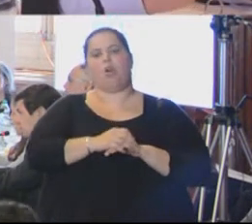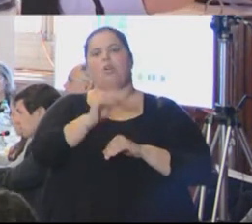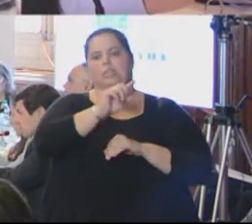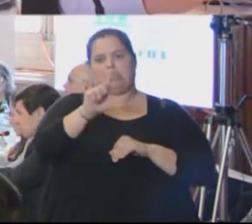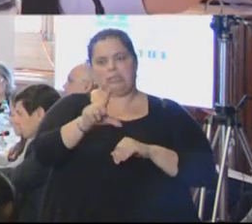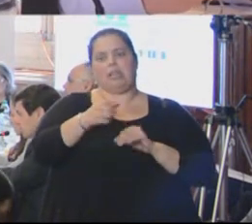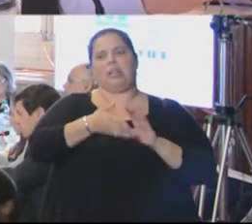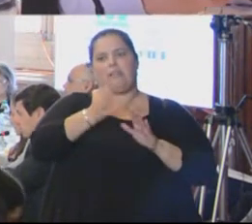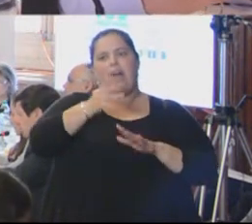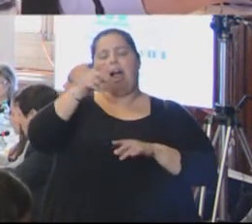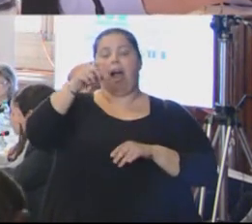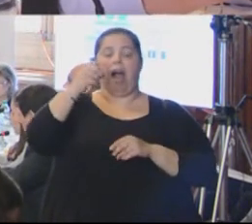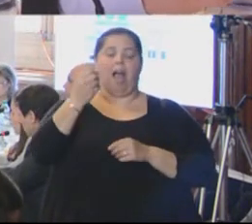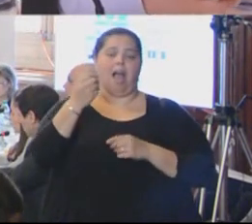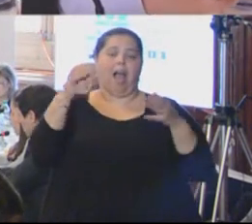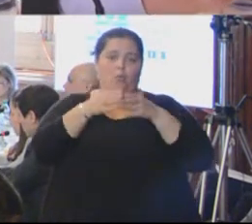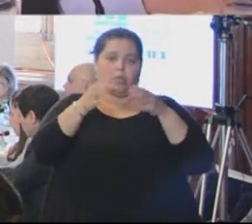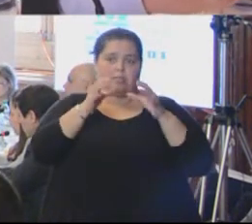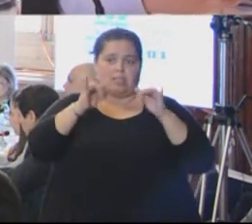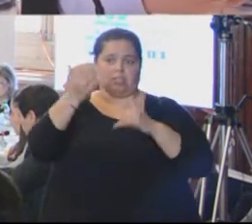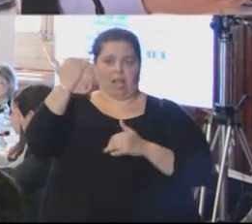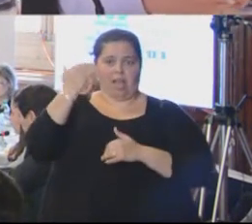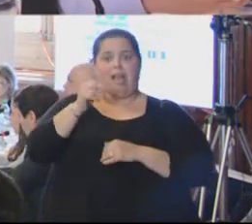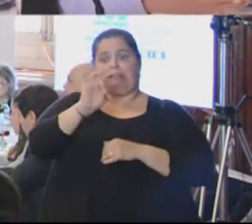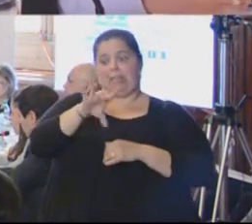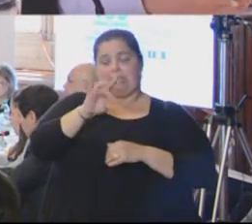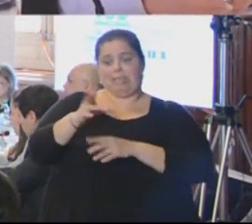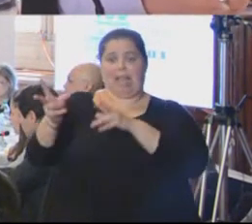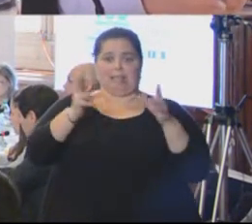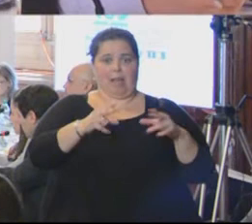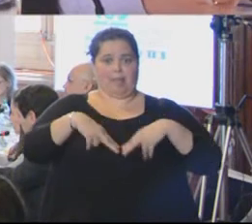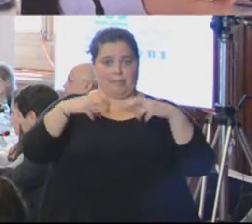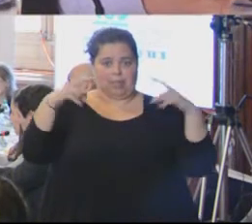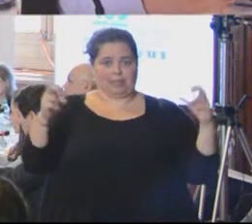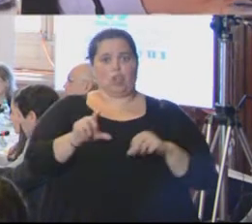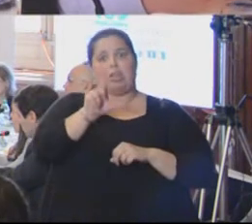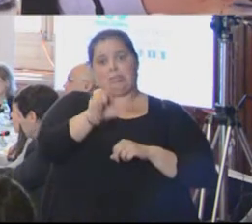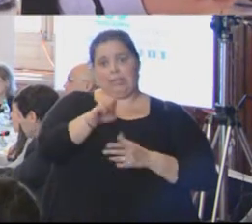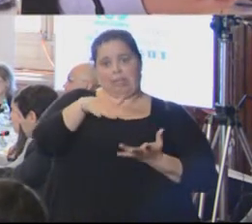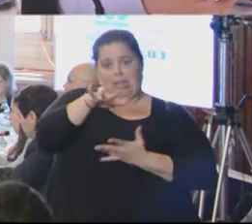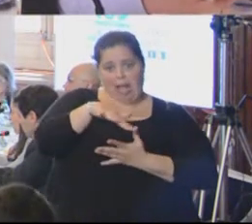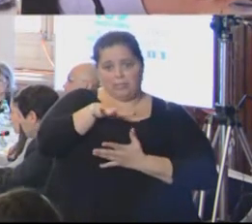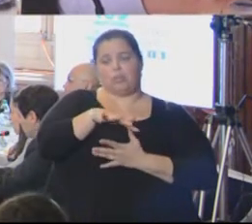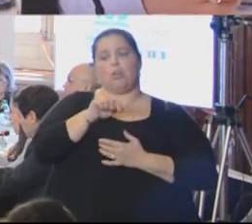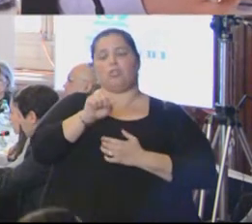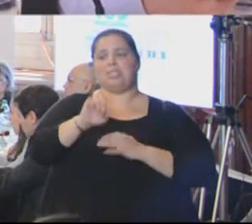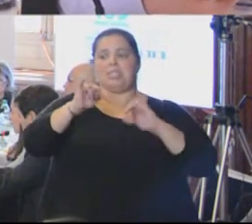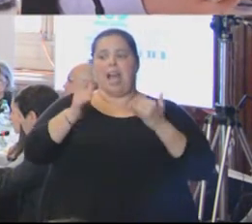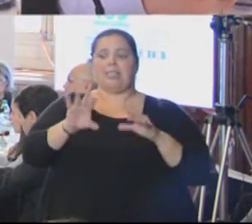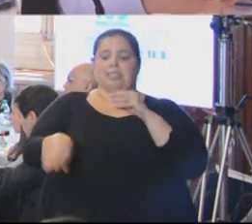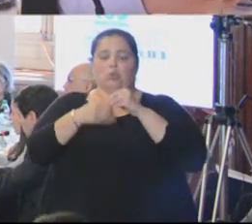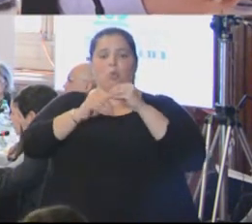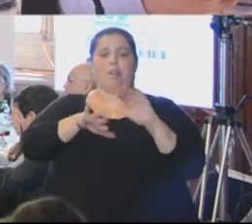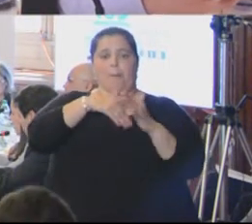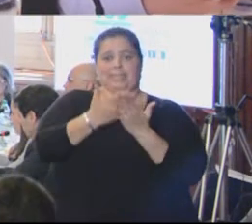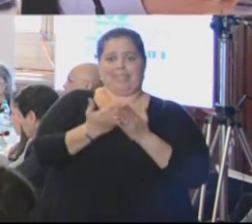la audiencia referida. 15 en etapa de investigación, 7 casos que se suman a los presentados en aquella oportunidad y 10